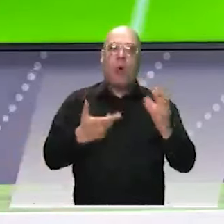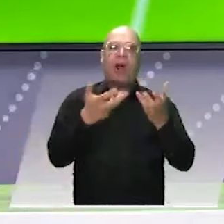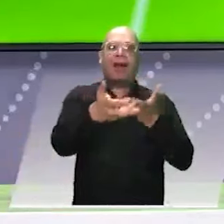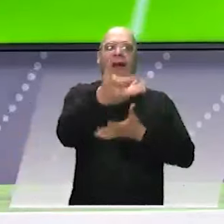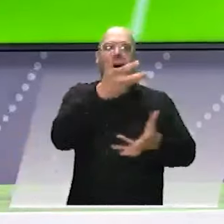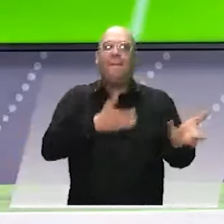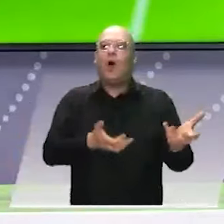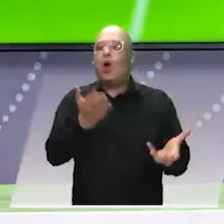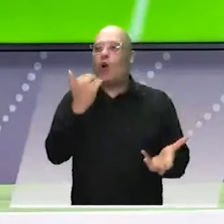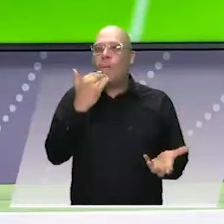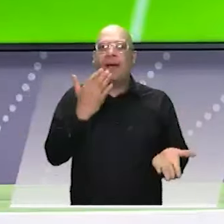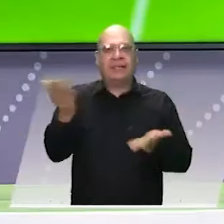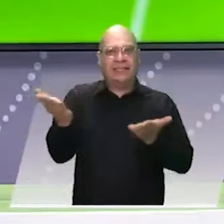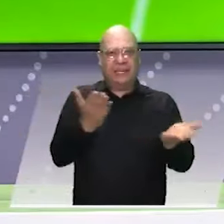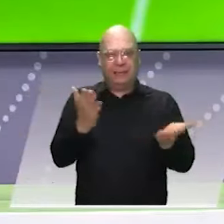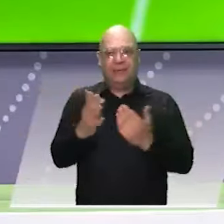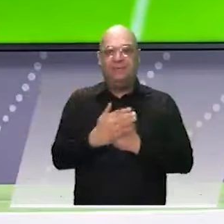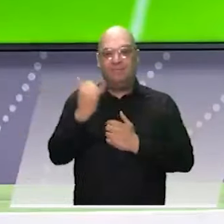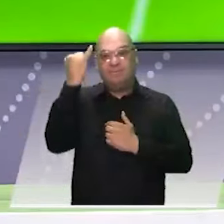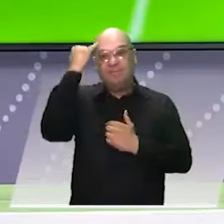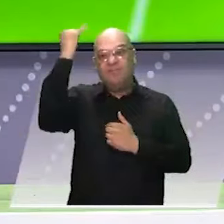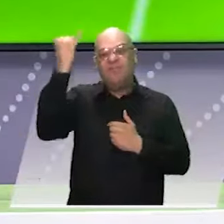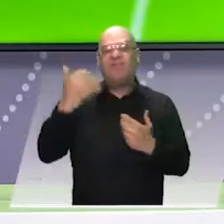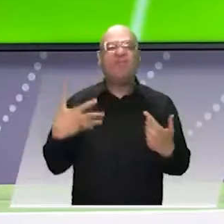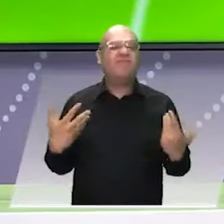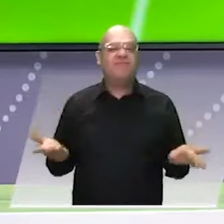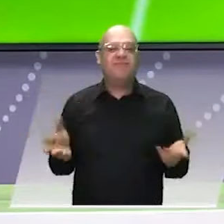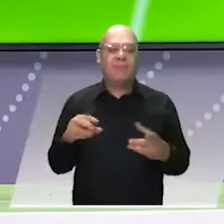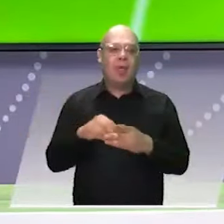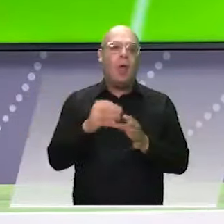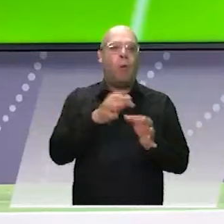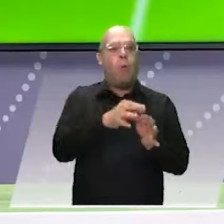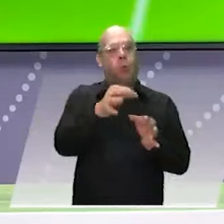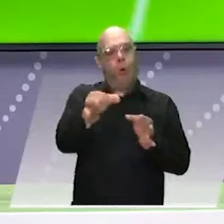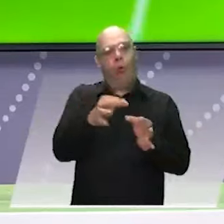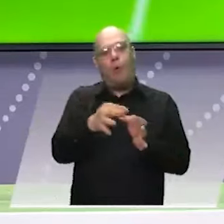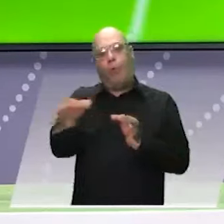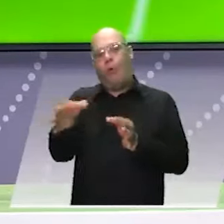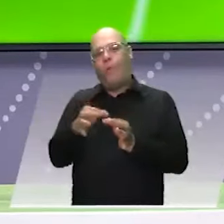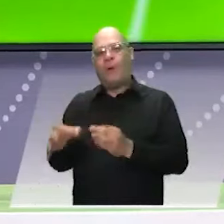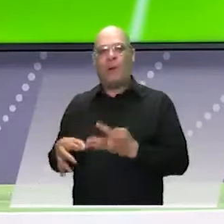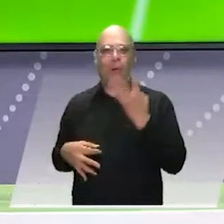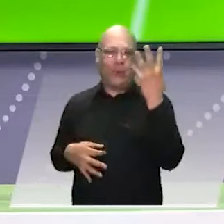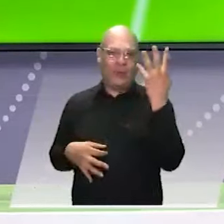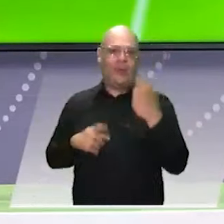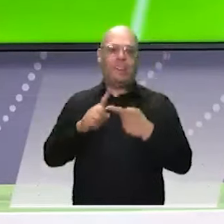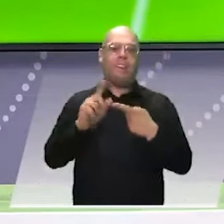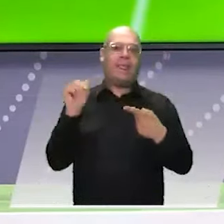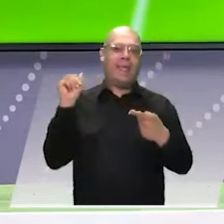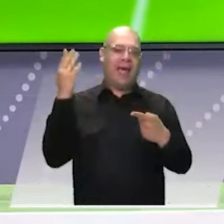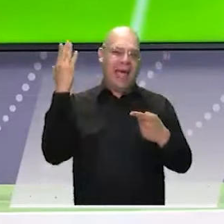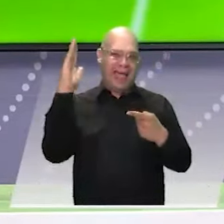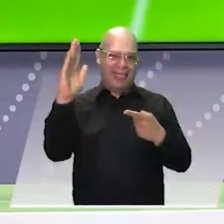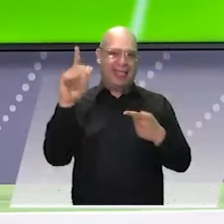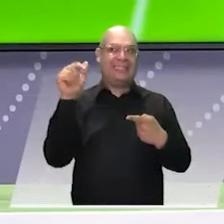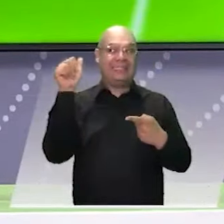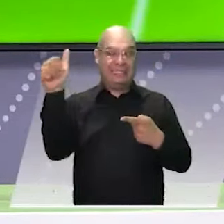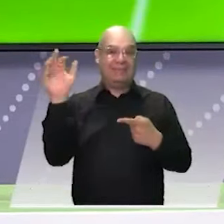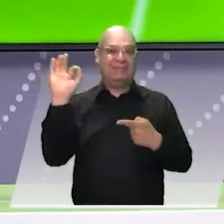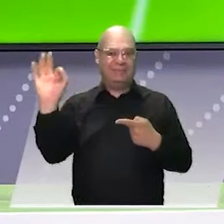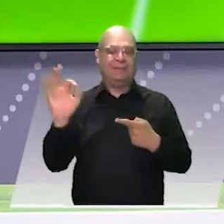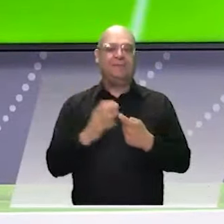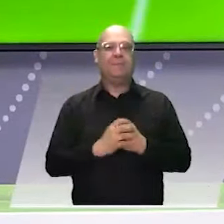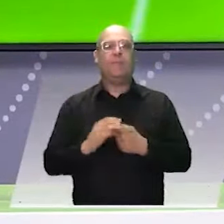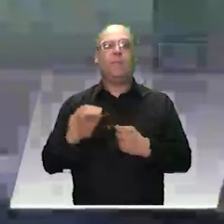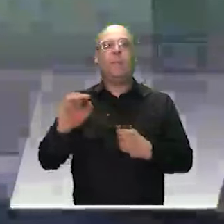y servicios. Esta idea se implementa en 4 municipios del departamento de Antioquia. Andes es uno de ellos. Julián Hoyos está allí y nos